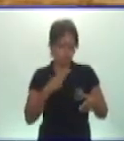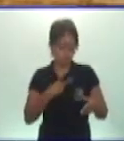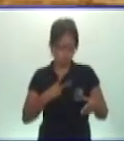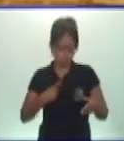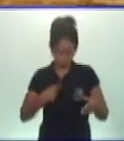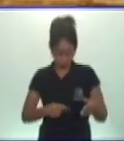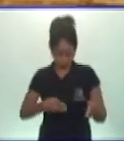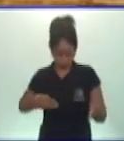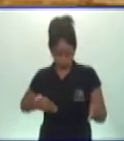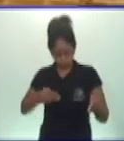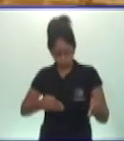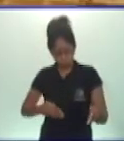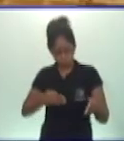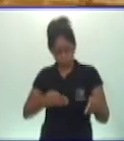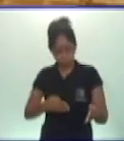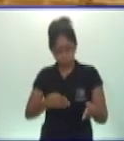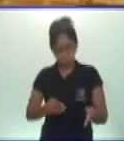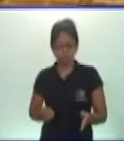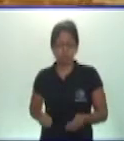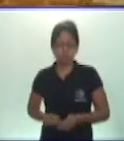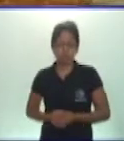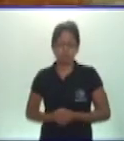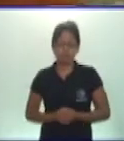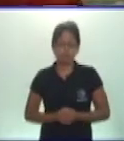un recorrido por